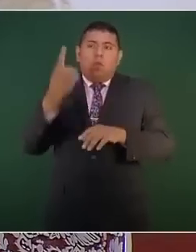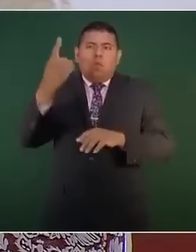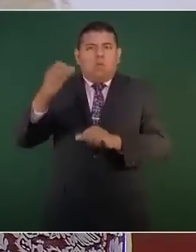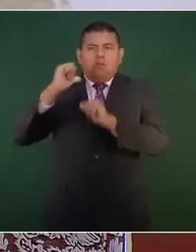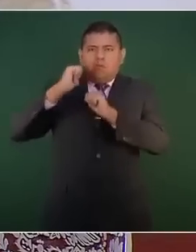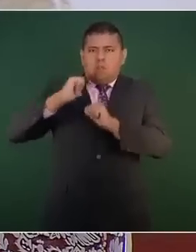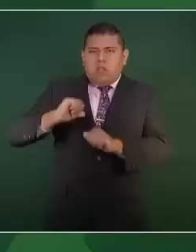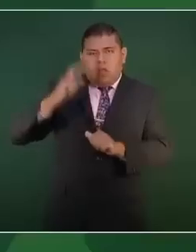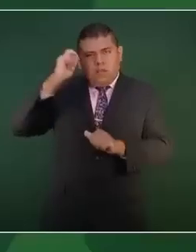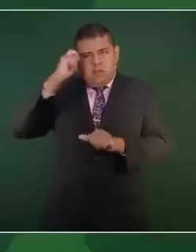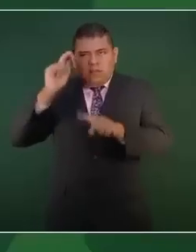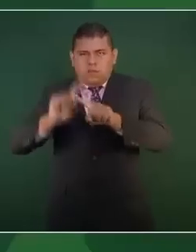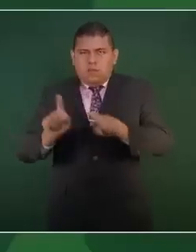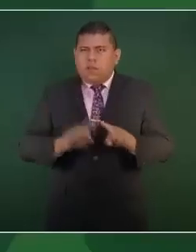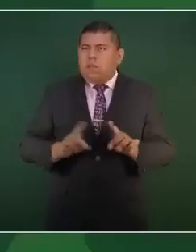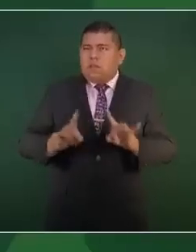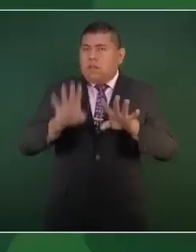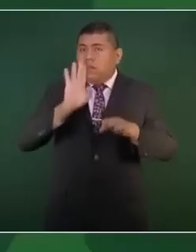quien sea,